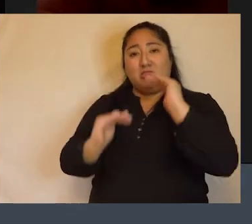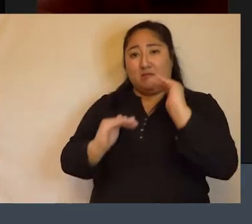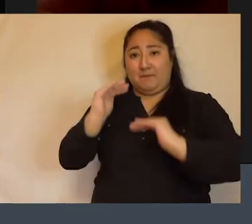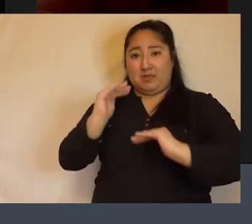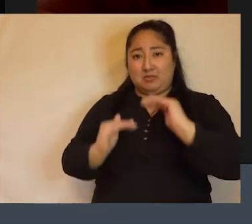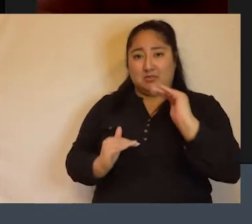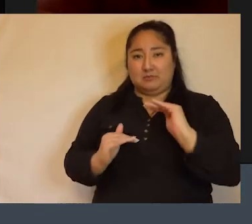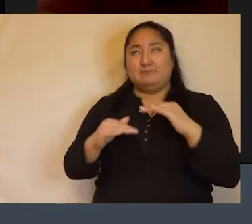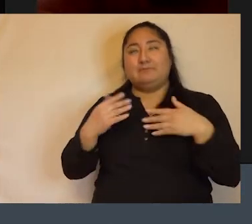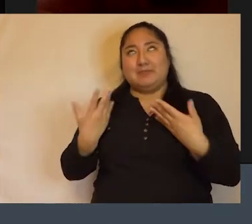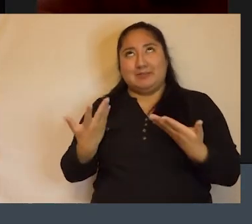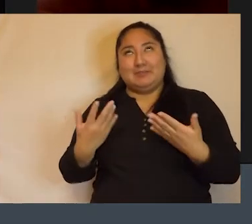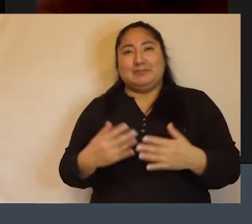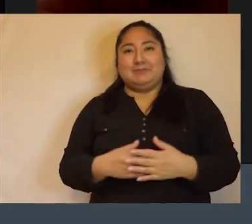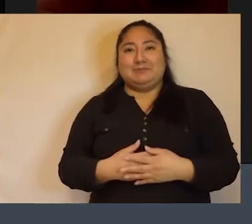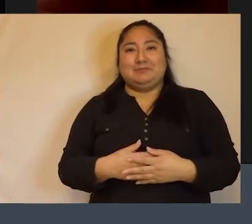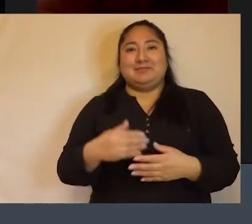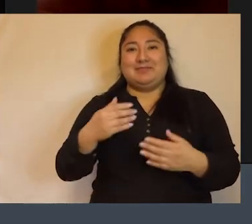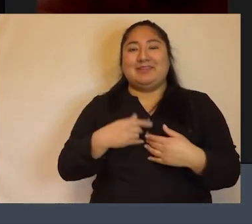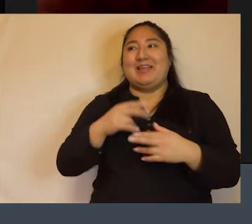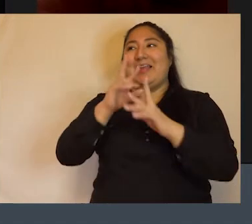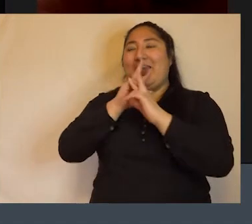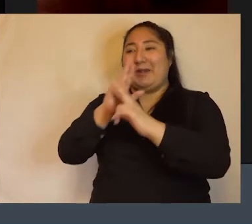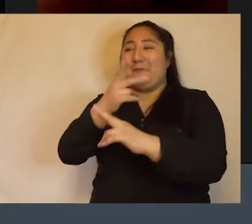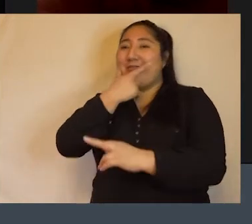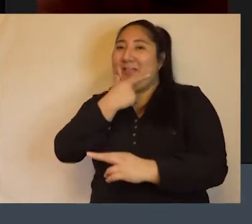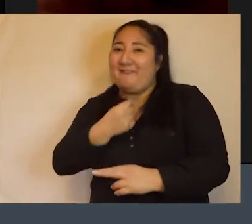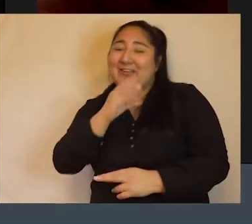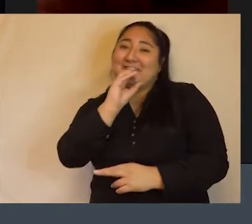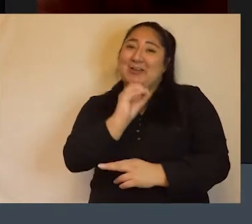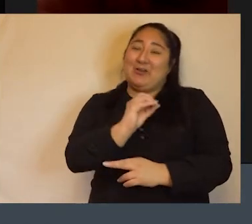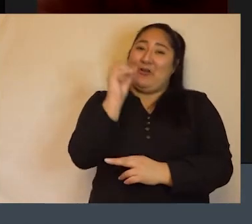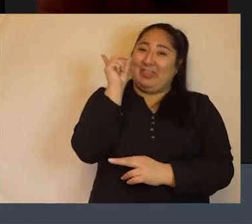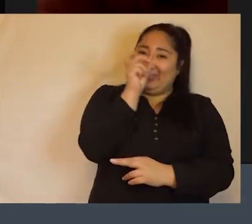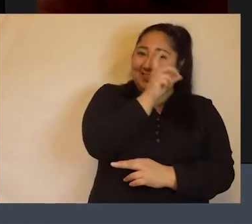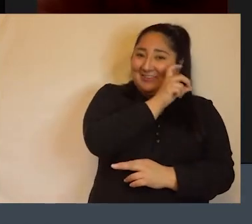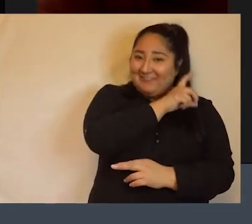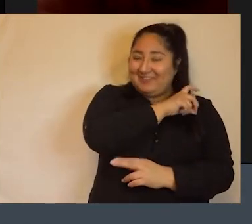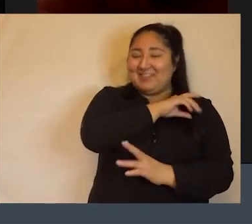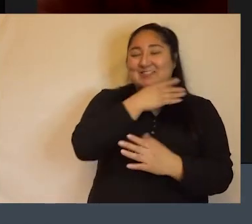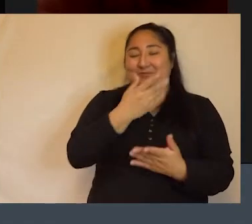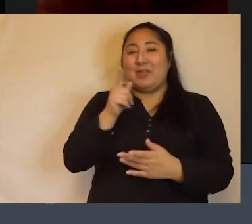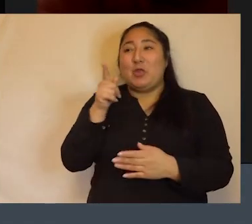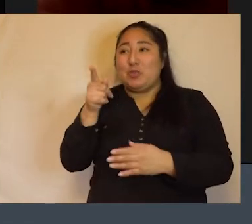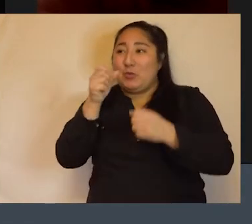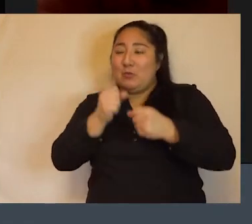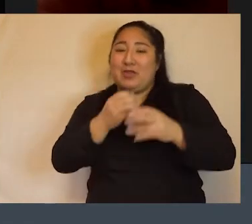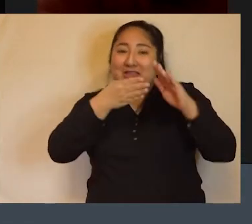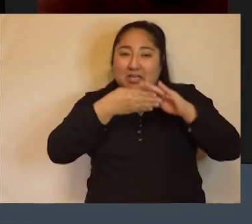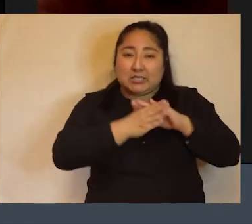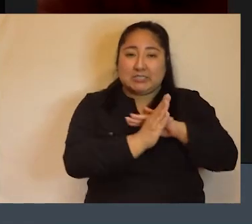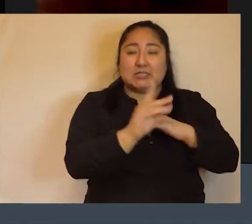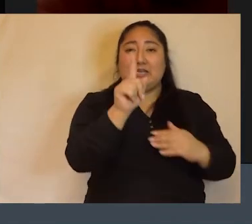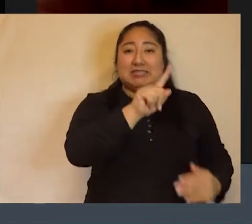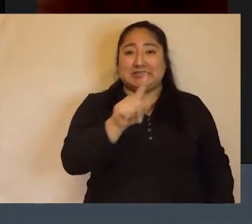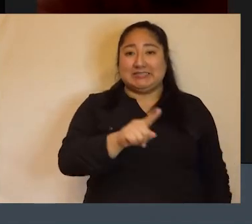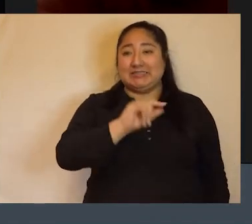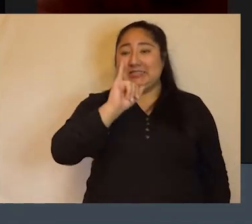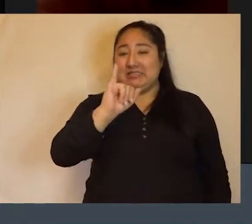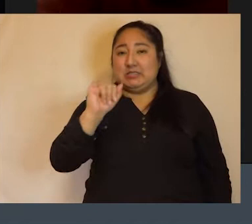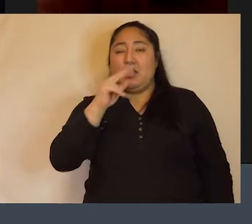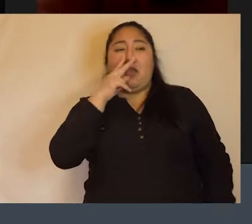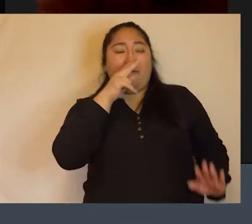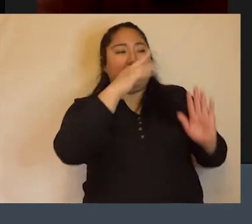Va a depender de, a ver, ¿te puedo dar la respuesta fácil o la difícil? Mira, puedes ingresar al Servicio de